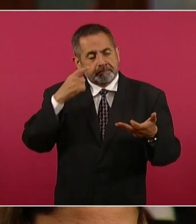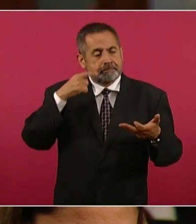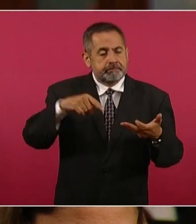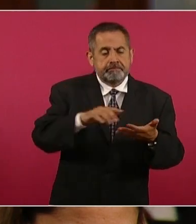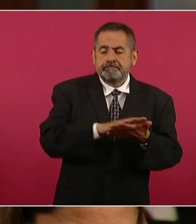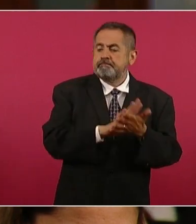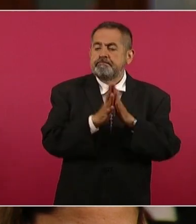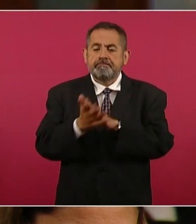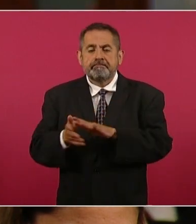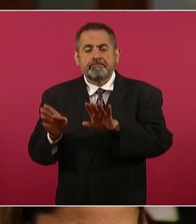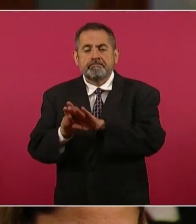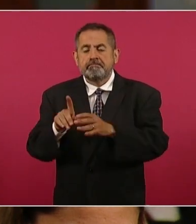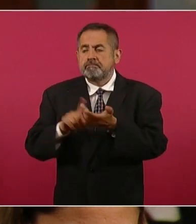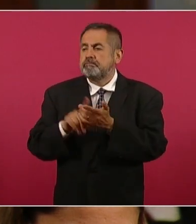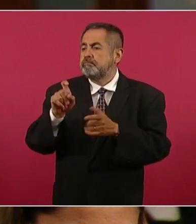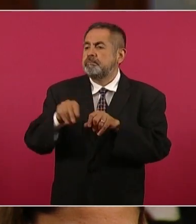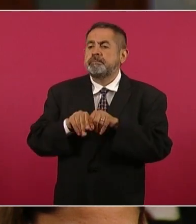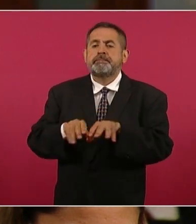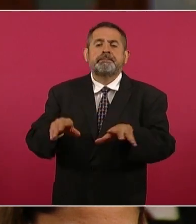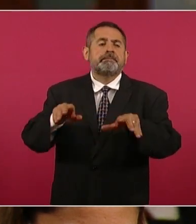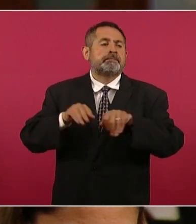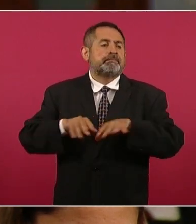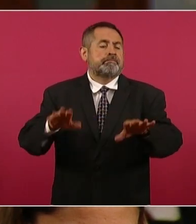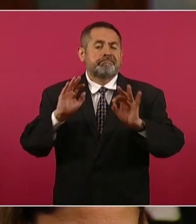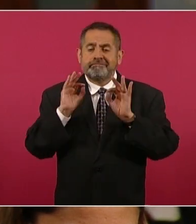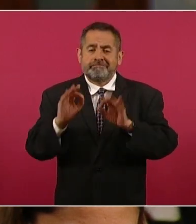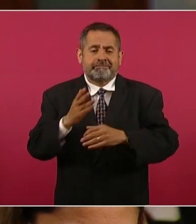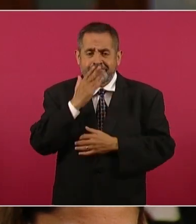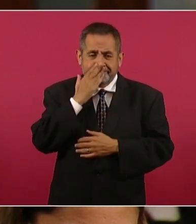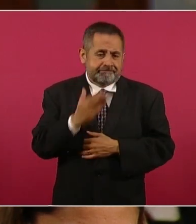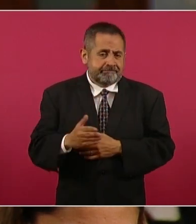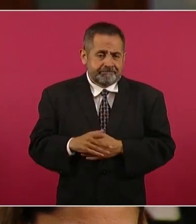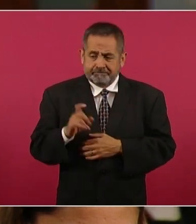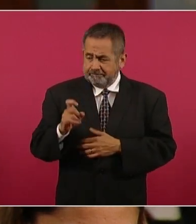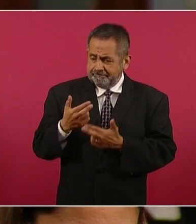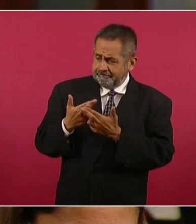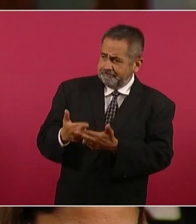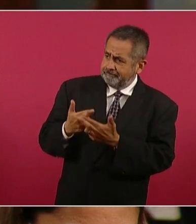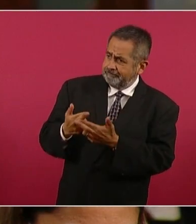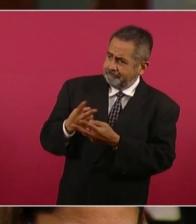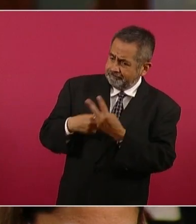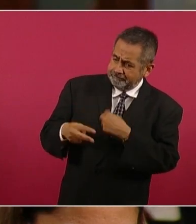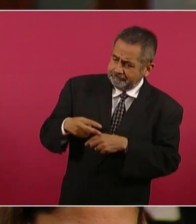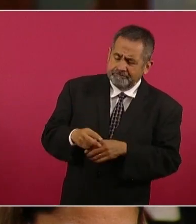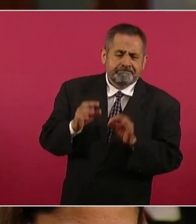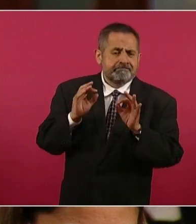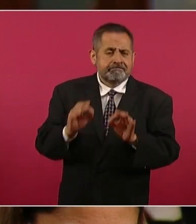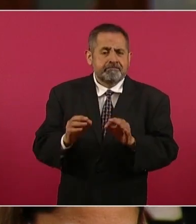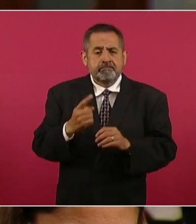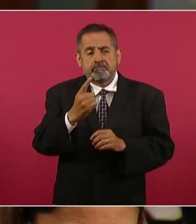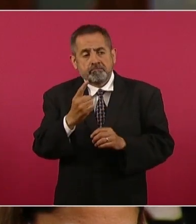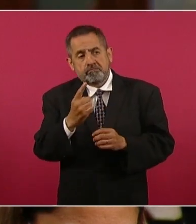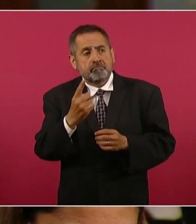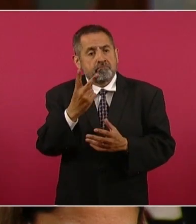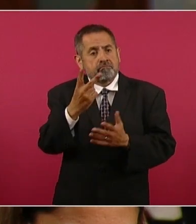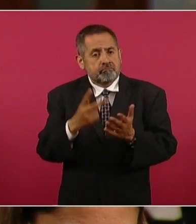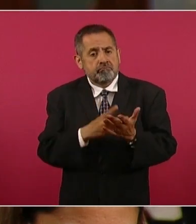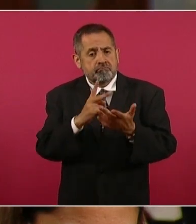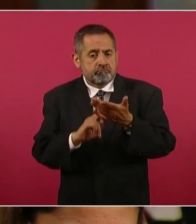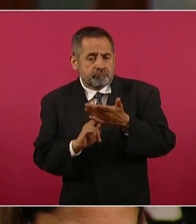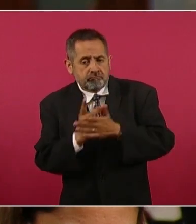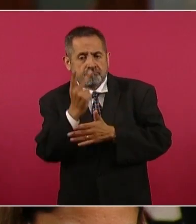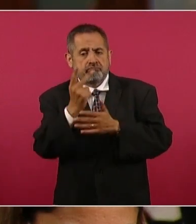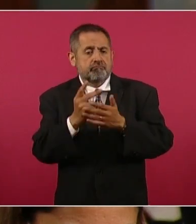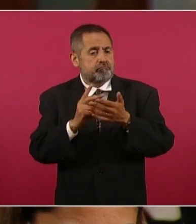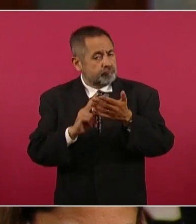la modalidad del riego y que con lo suficiente vital líquido que se haga no solamente un cultivo, sino dos en el año. Usted ha hablado